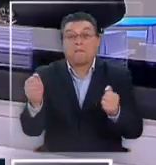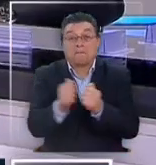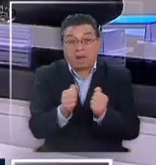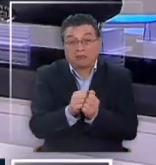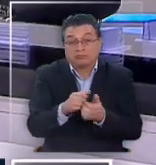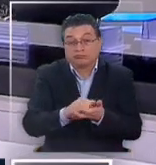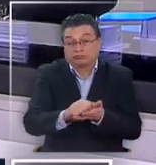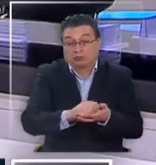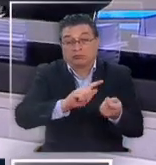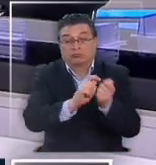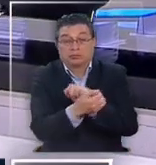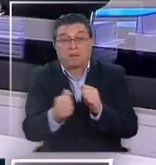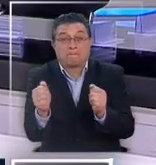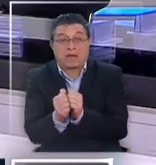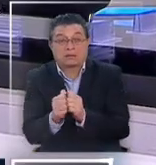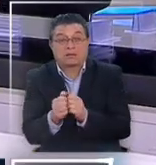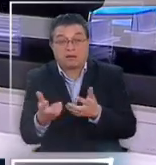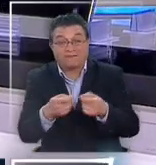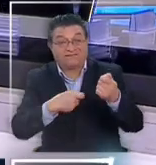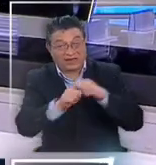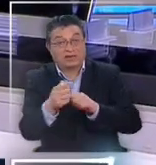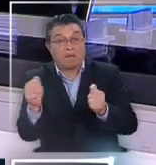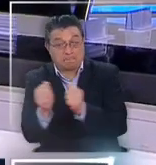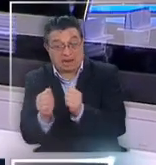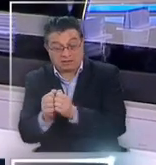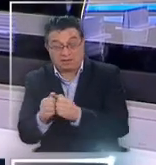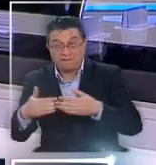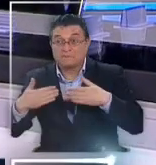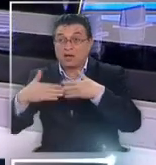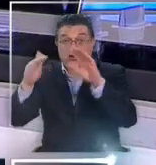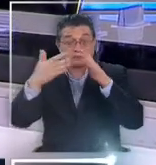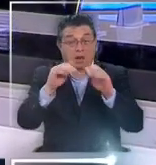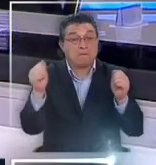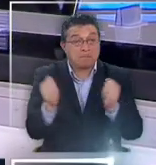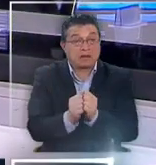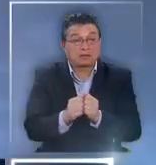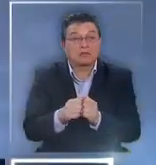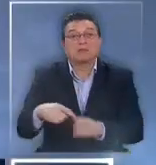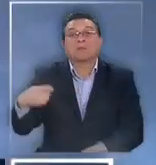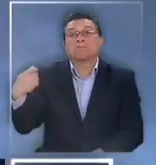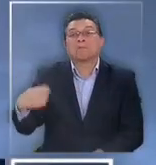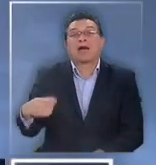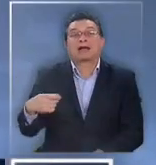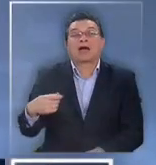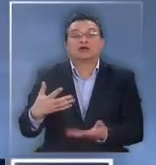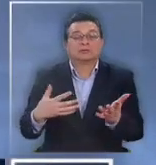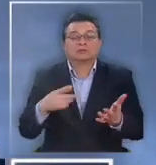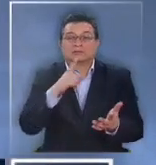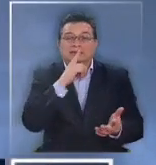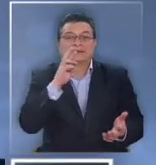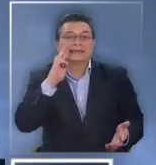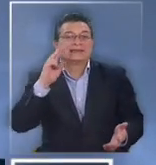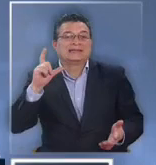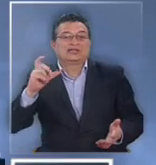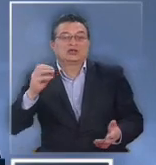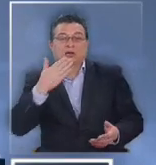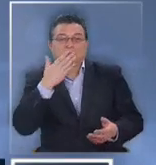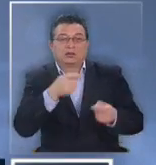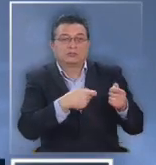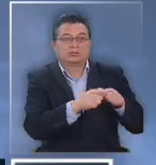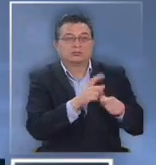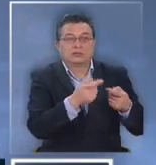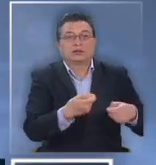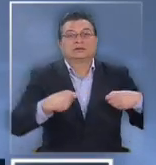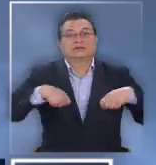entonces exportamos pan bueno exportar pan es mucho más caro que exporta activo o sea es imposiblemente en